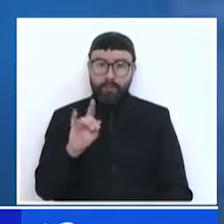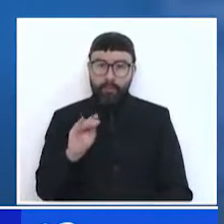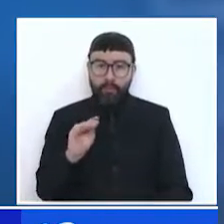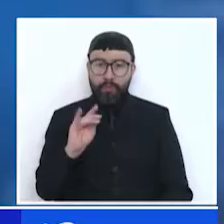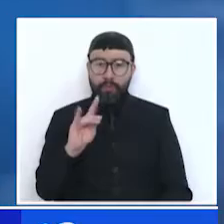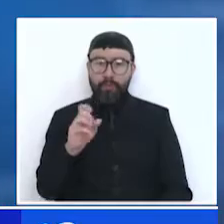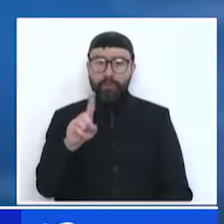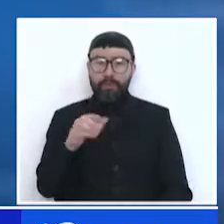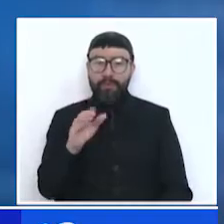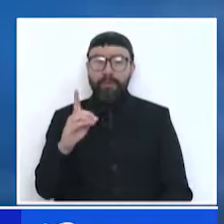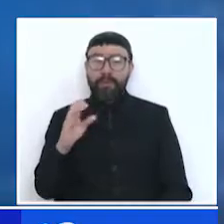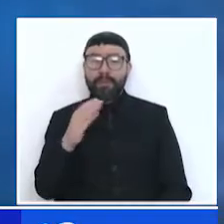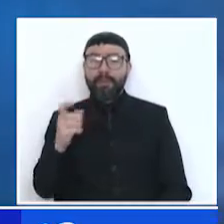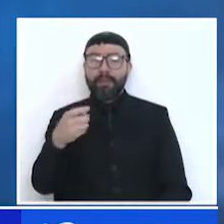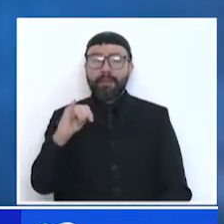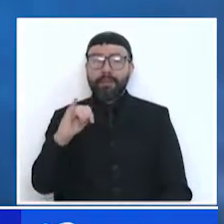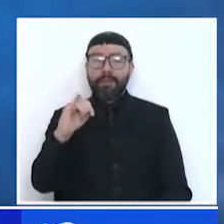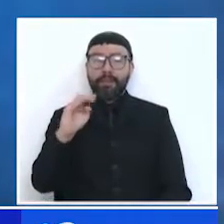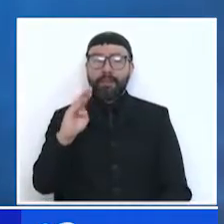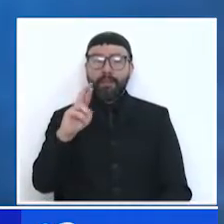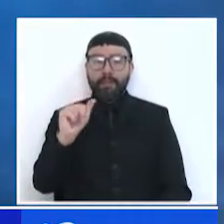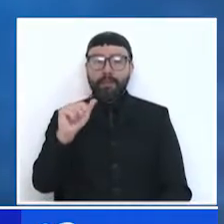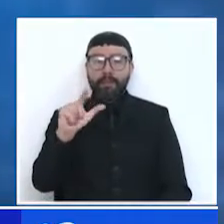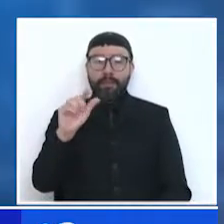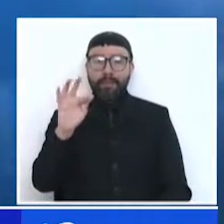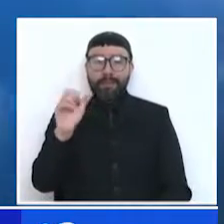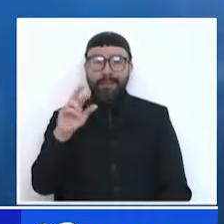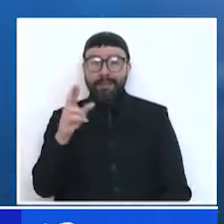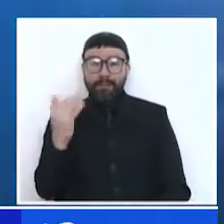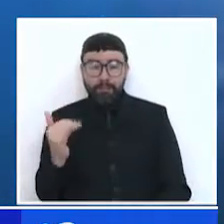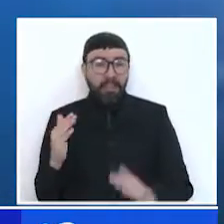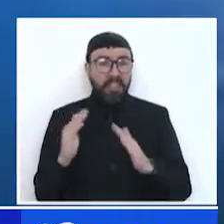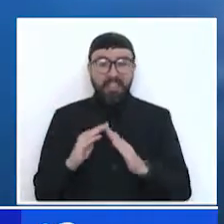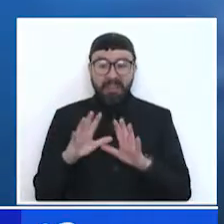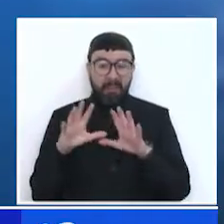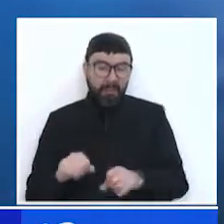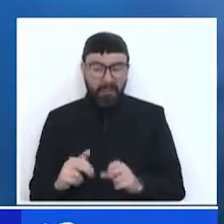casa subnormal quedó totalmente consumida por el fuego.